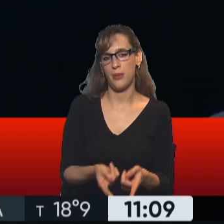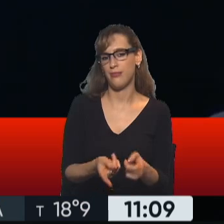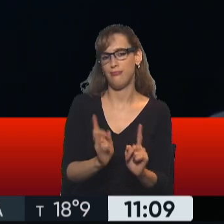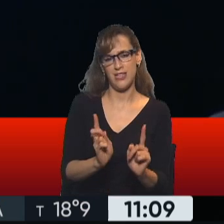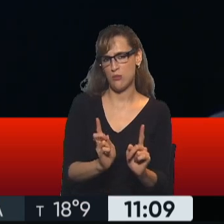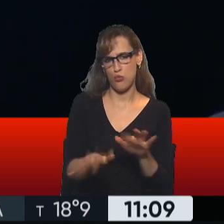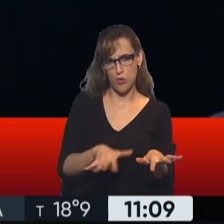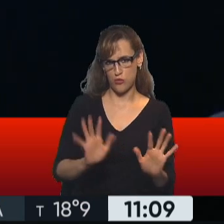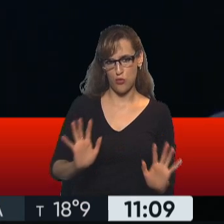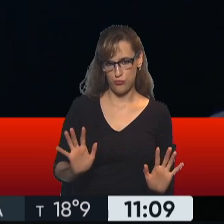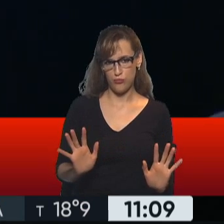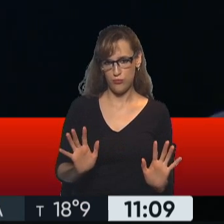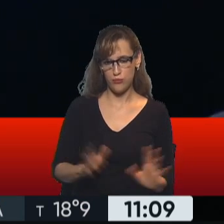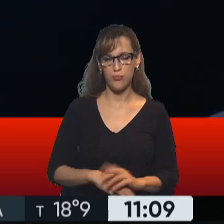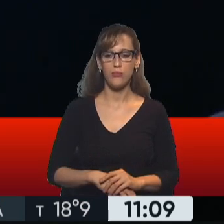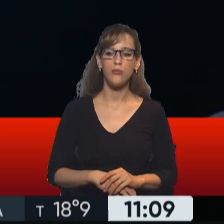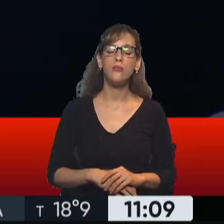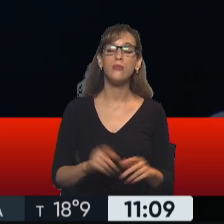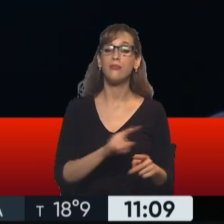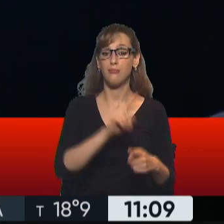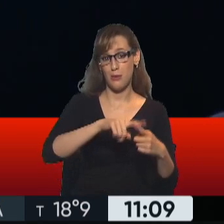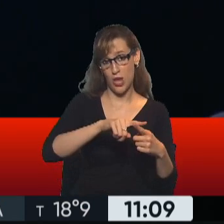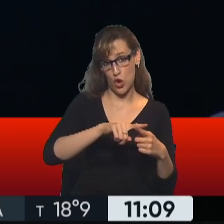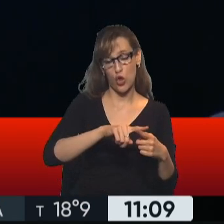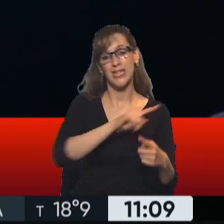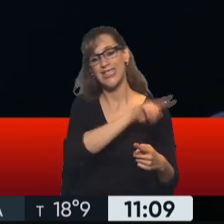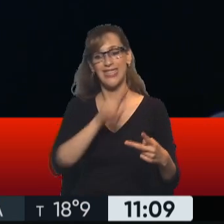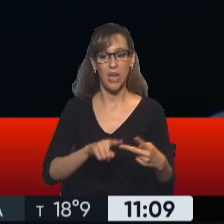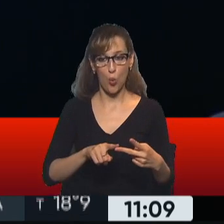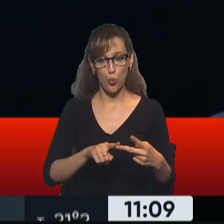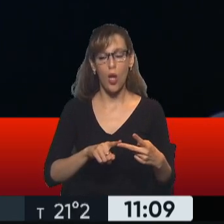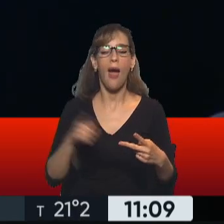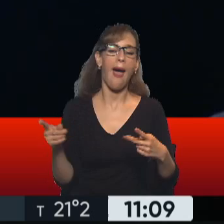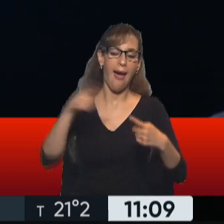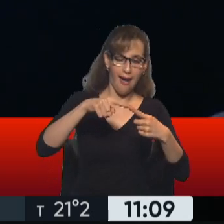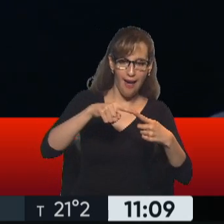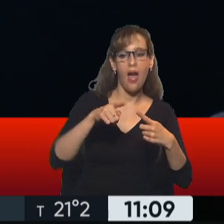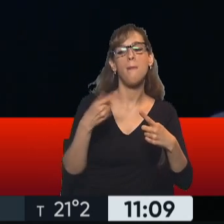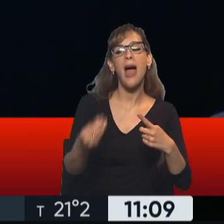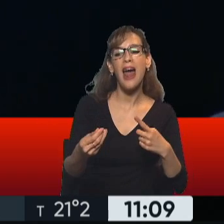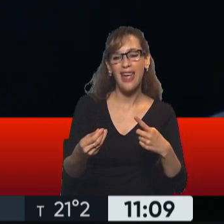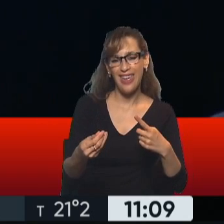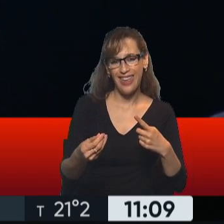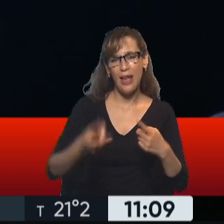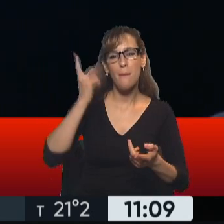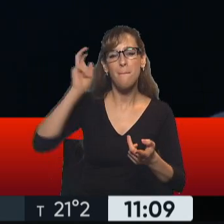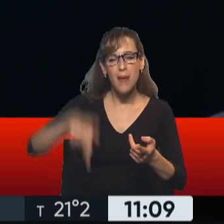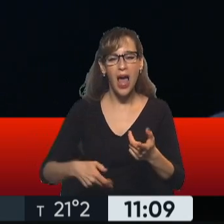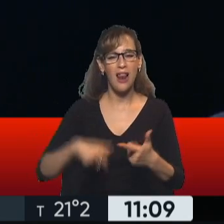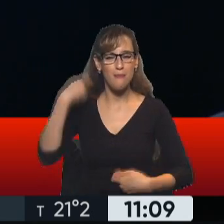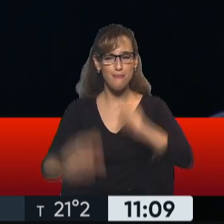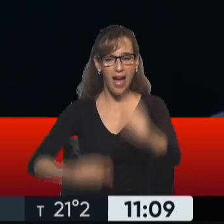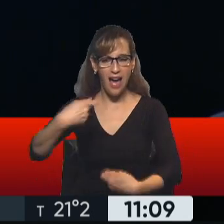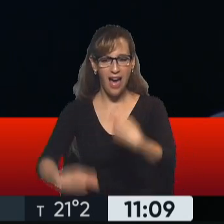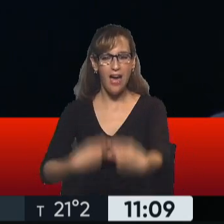contexto. ¿Sí? Segundo, claro que el programa de facilidades extendidas es para refinanciar